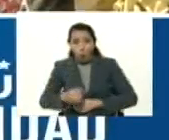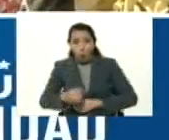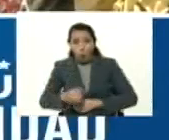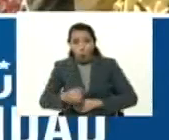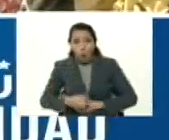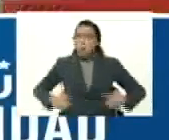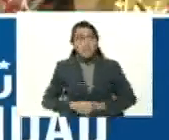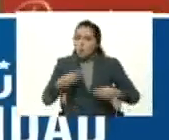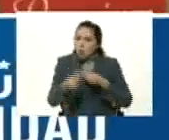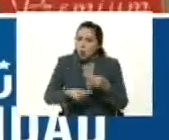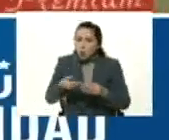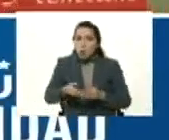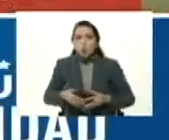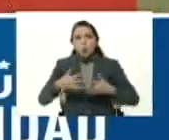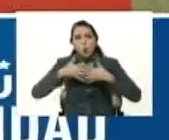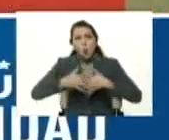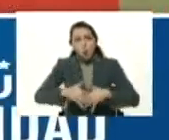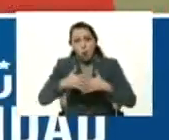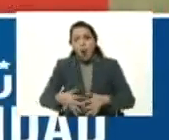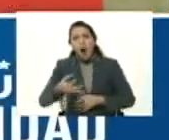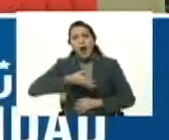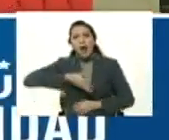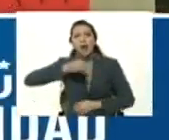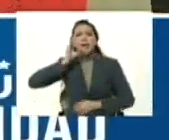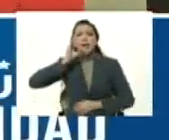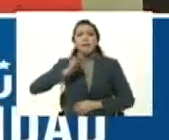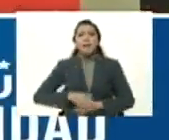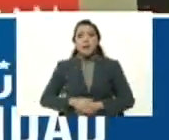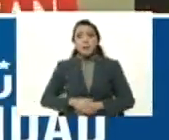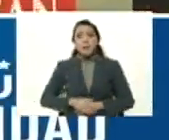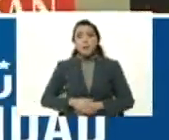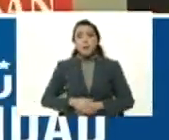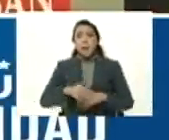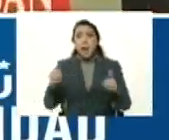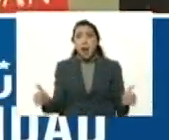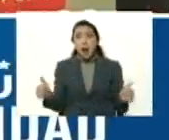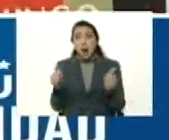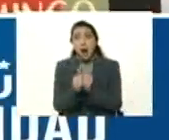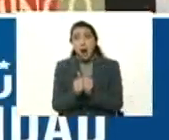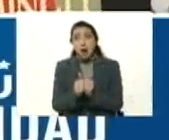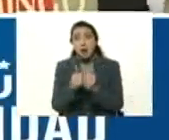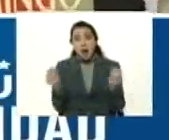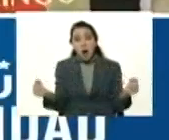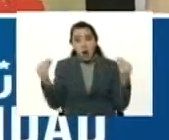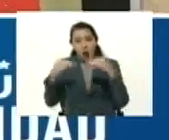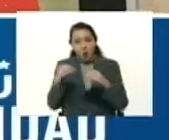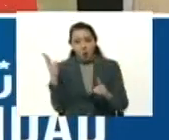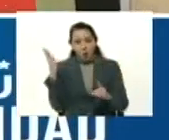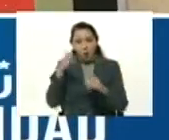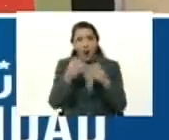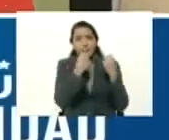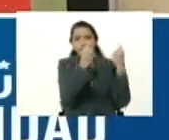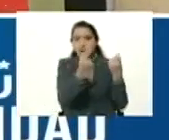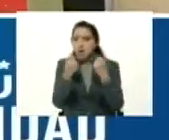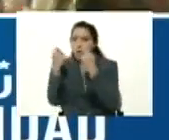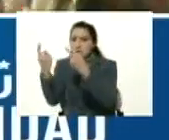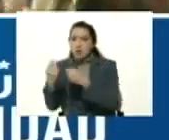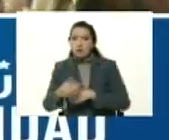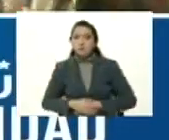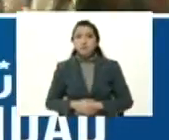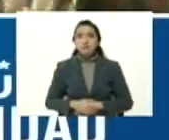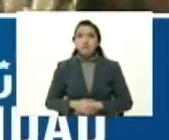Fortaleza, la Corporación Venezolana del Café, quien los acompaña, y los acuerdos más bien están en proyectar la exportación. Café